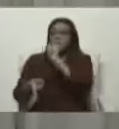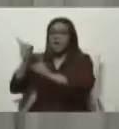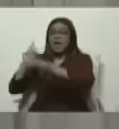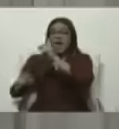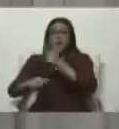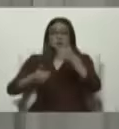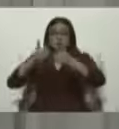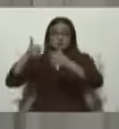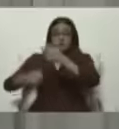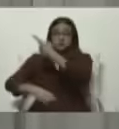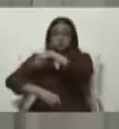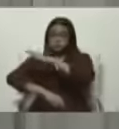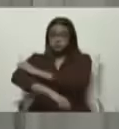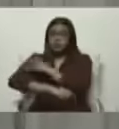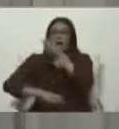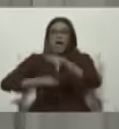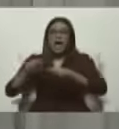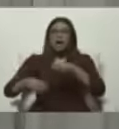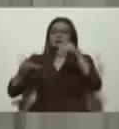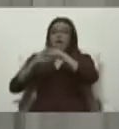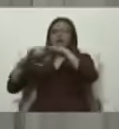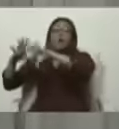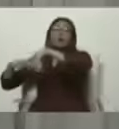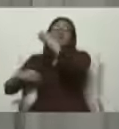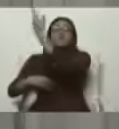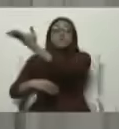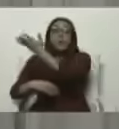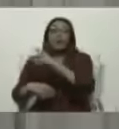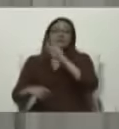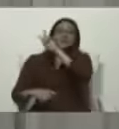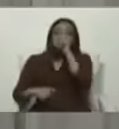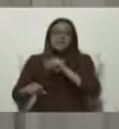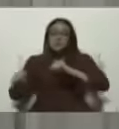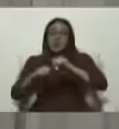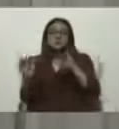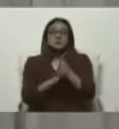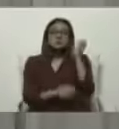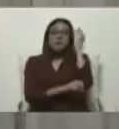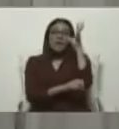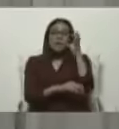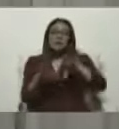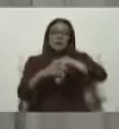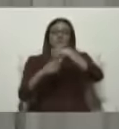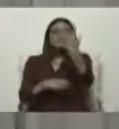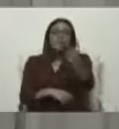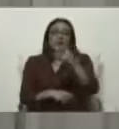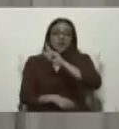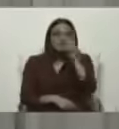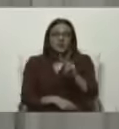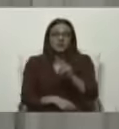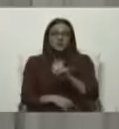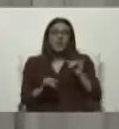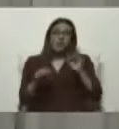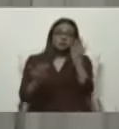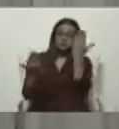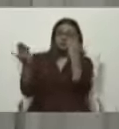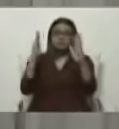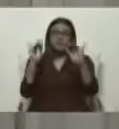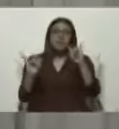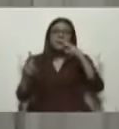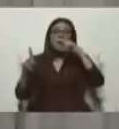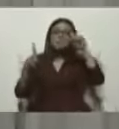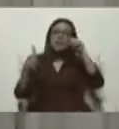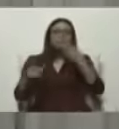montan sus centros de comunicación en su capital verdadera, que es Miami, Maduro ha recorrido